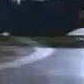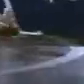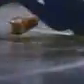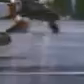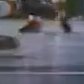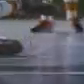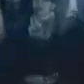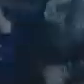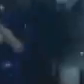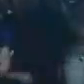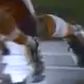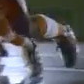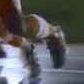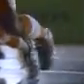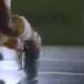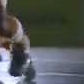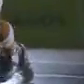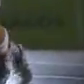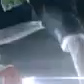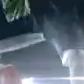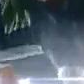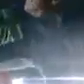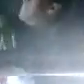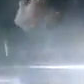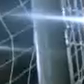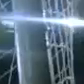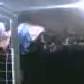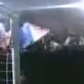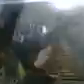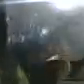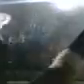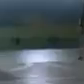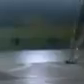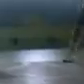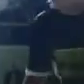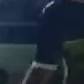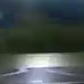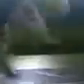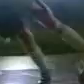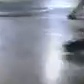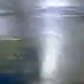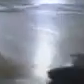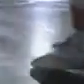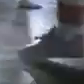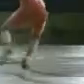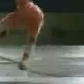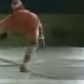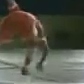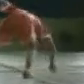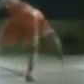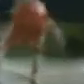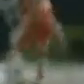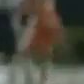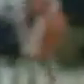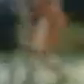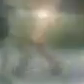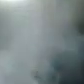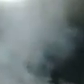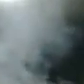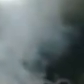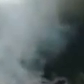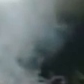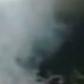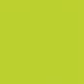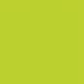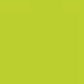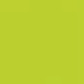En la Liga Argos Futsal, compartimos tu pasión por el fútbol revolucionado. Argos, patrocinador oficial del futsal en